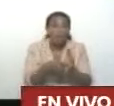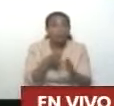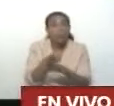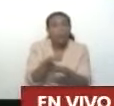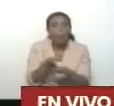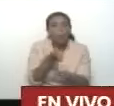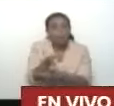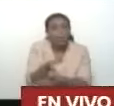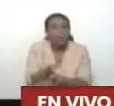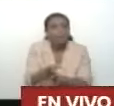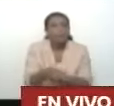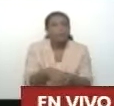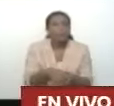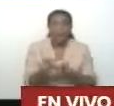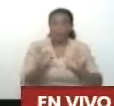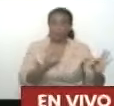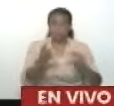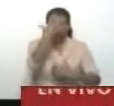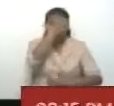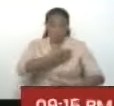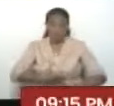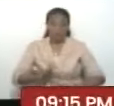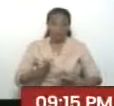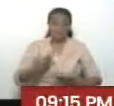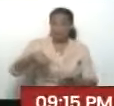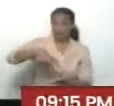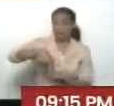salir a la escena vestido para bailar...